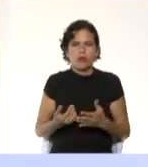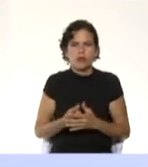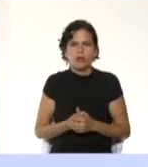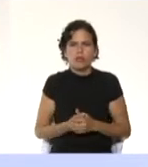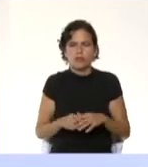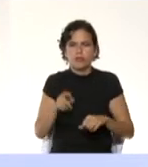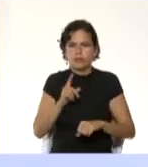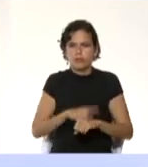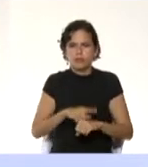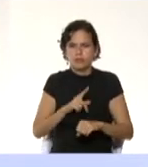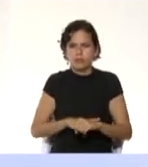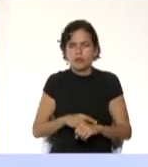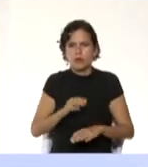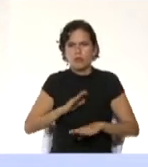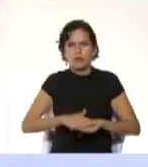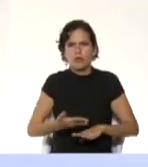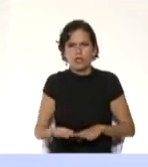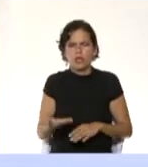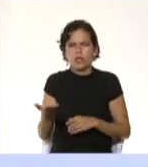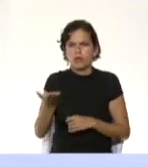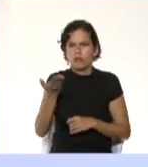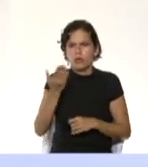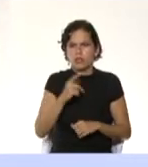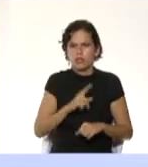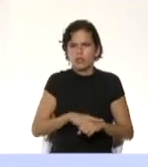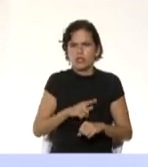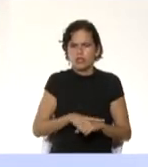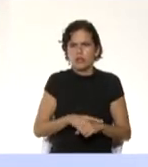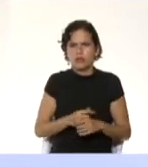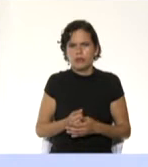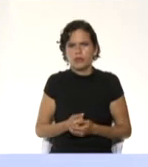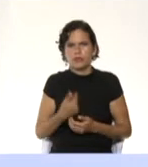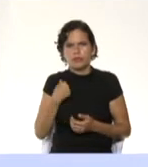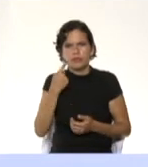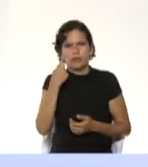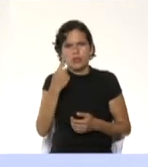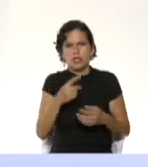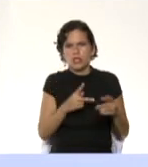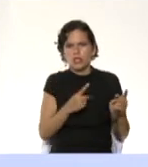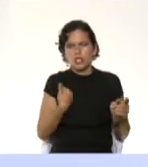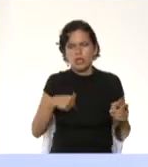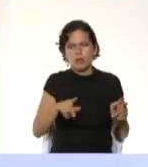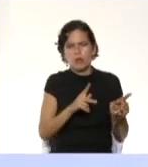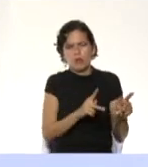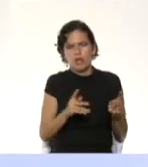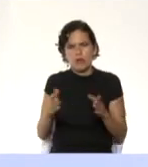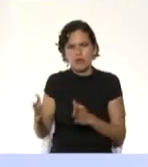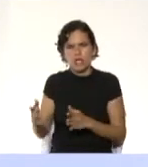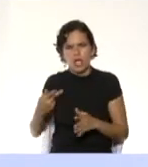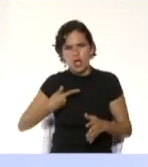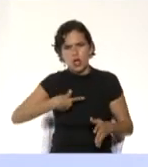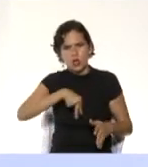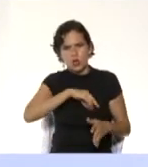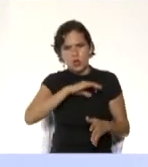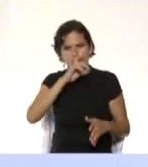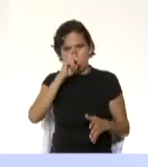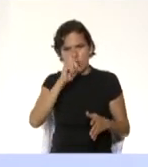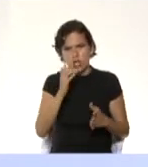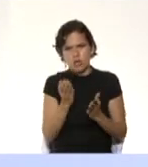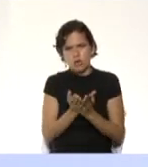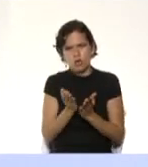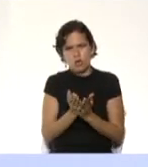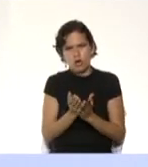estar trabajando lo que es el tiempo. ¿Por qué es importante el tiempo? Fíjense, tenemos